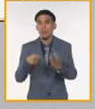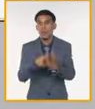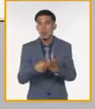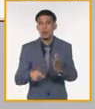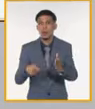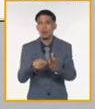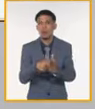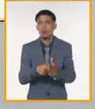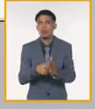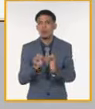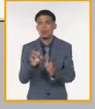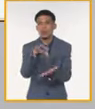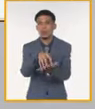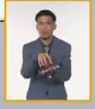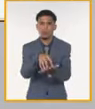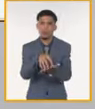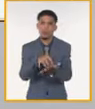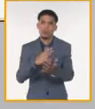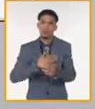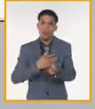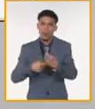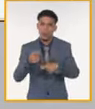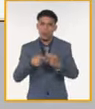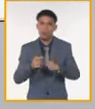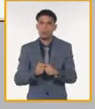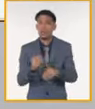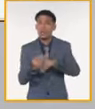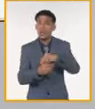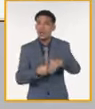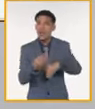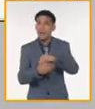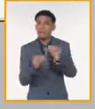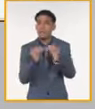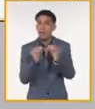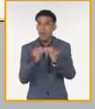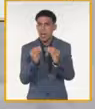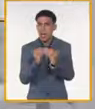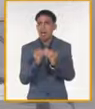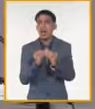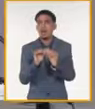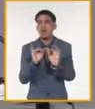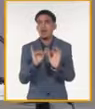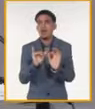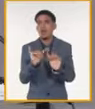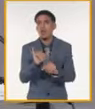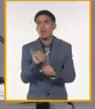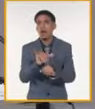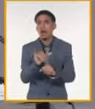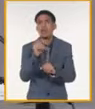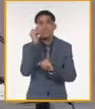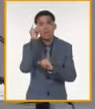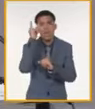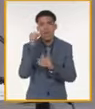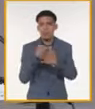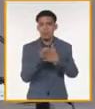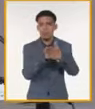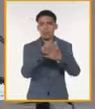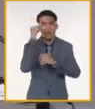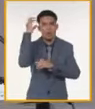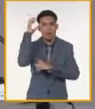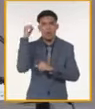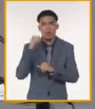presupuestos locales las adecuaciones también están vinculadas con esas proyecciones de gobierno digamos uno de los cambios fundamentales es la